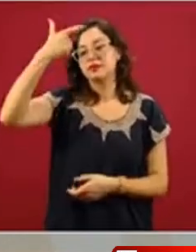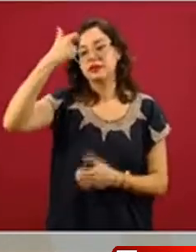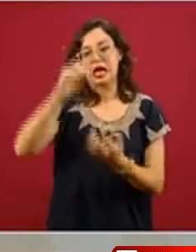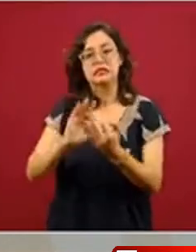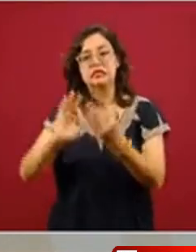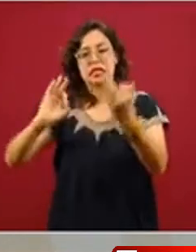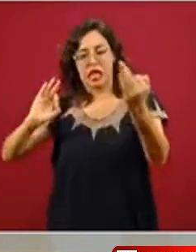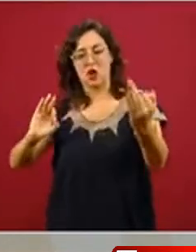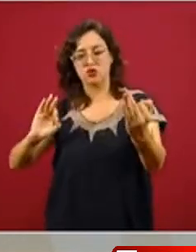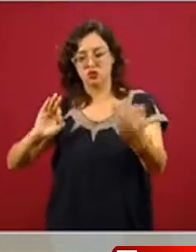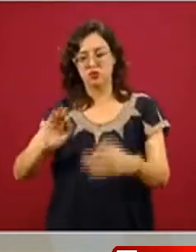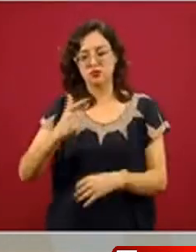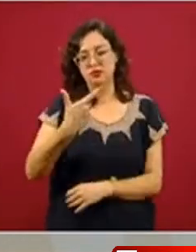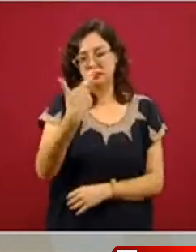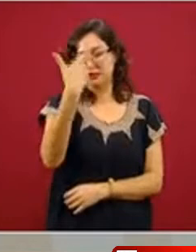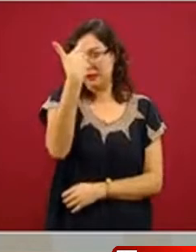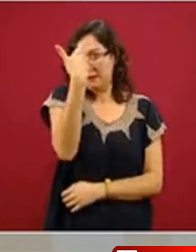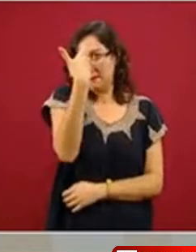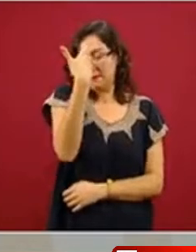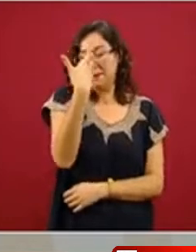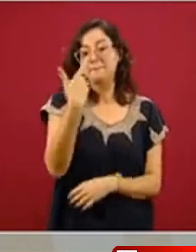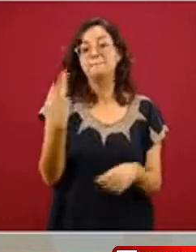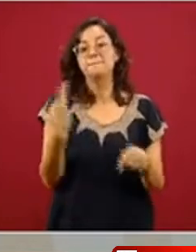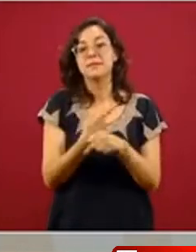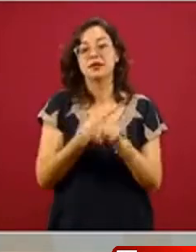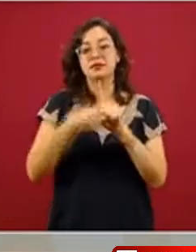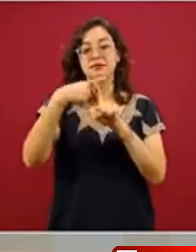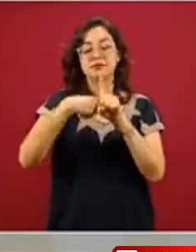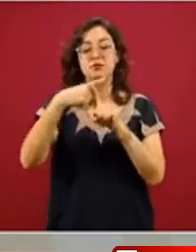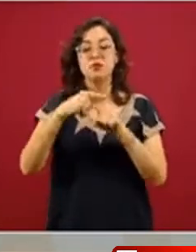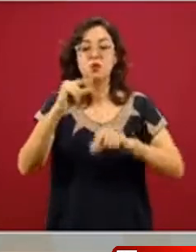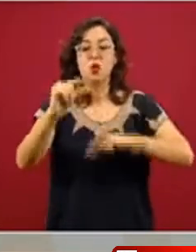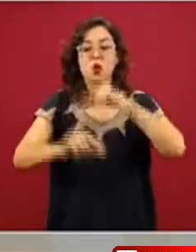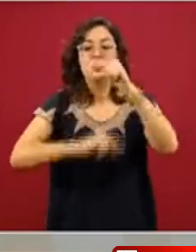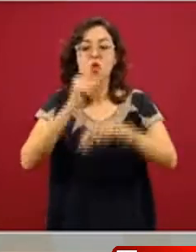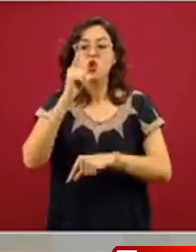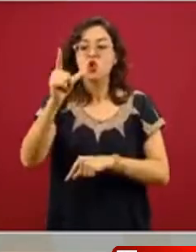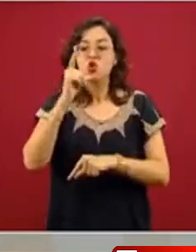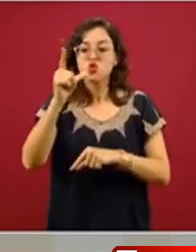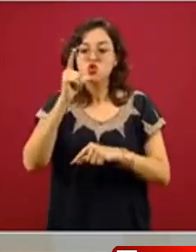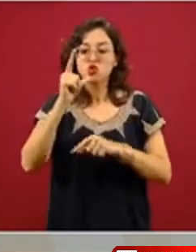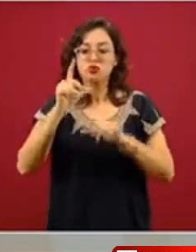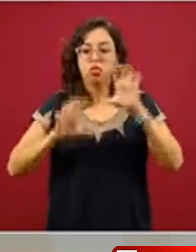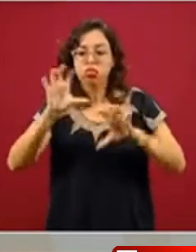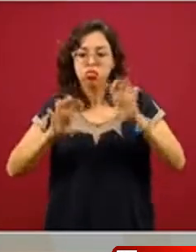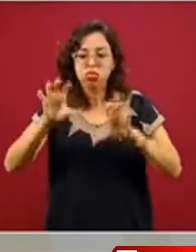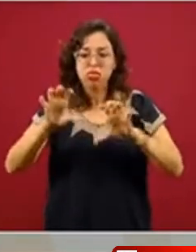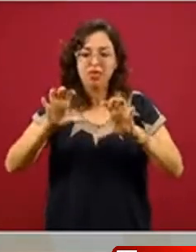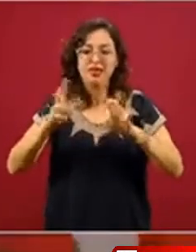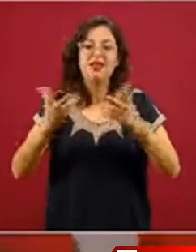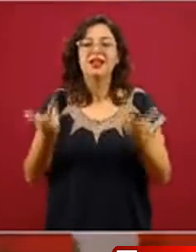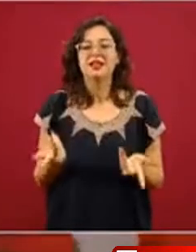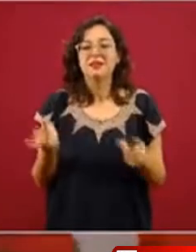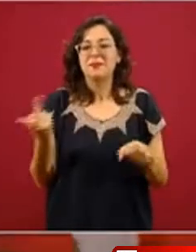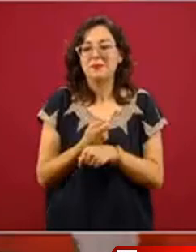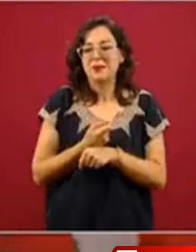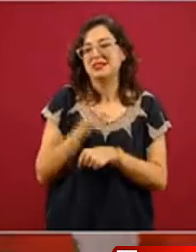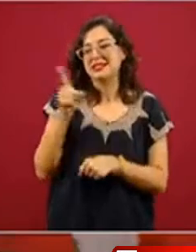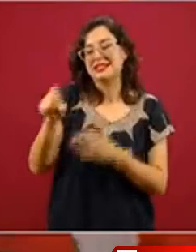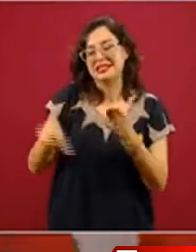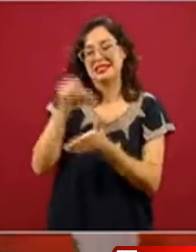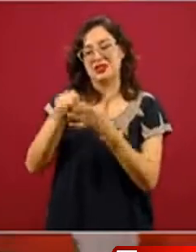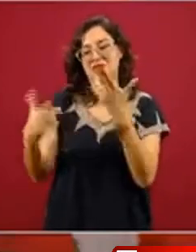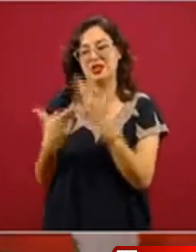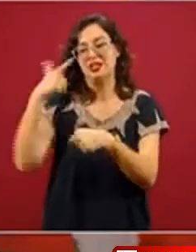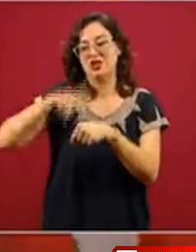estos aparatos. Una importante es que se descalibran los aparatos. Esto nos lo advirtió precisamente el Centro Nacional